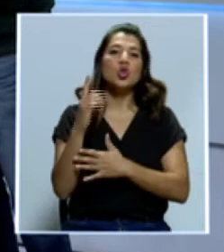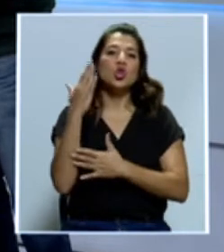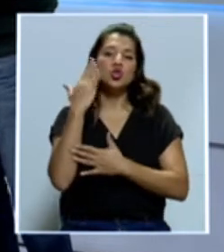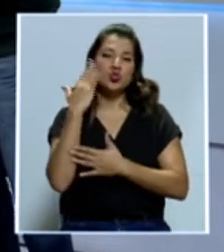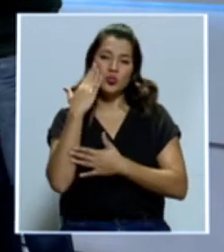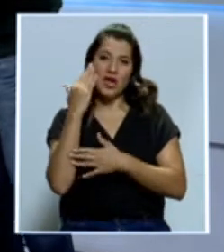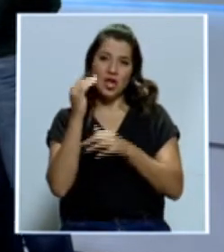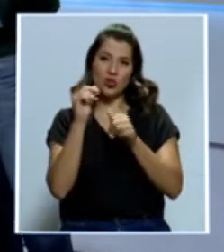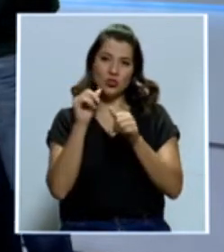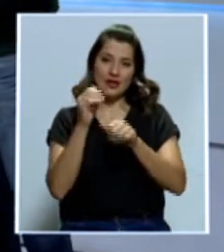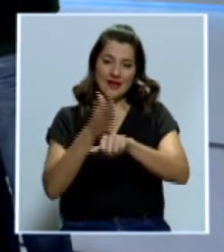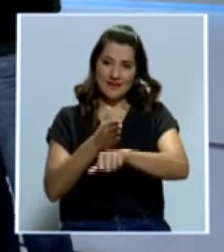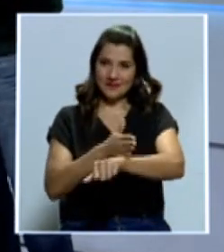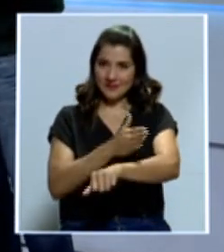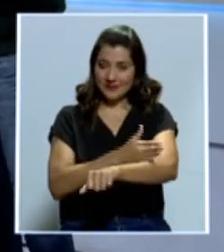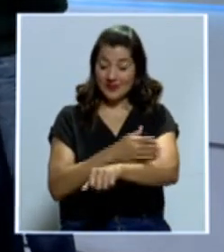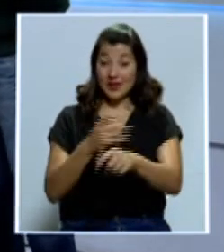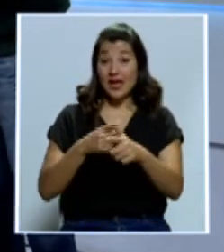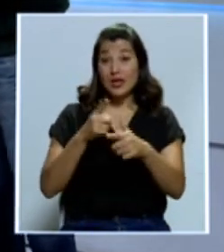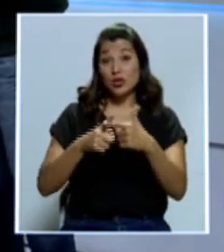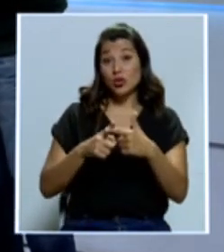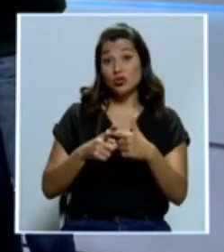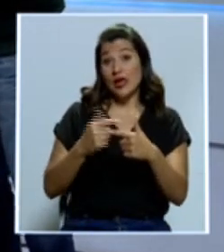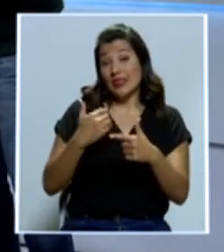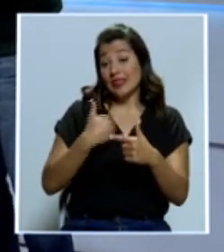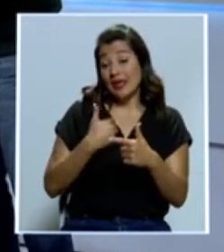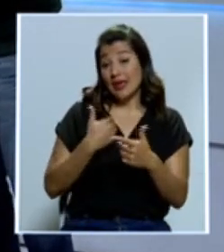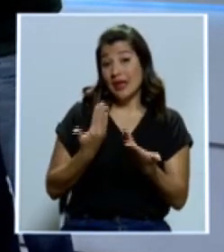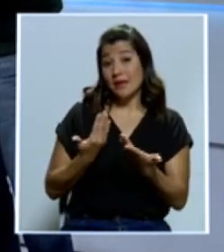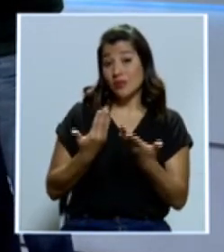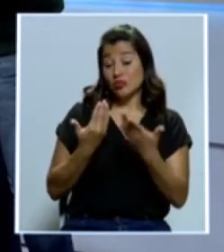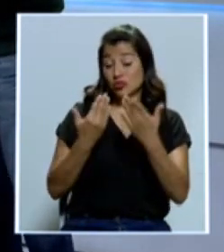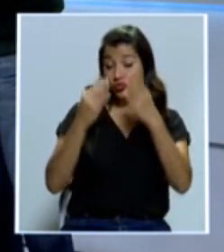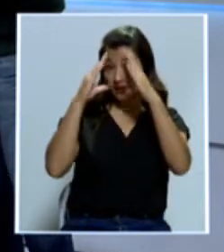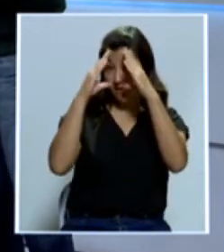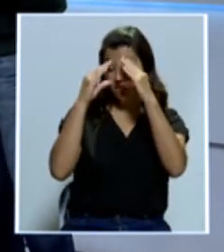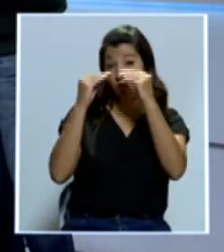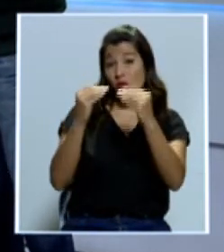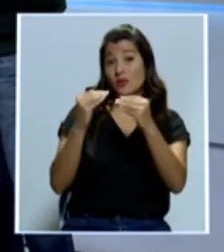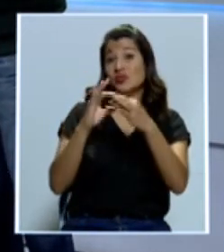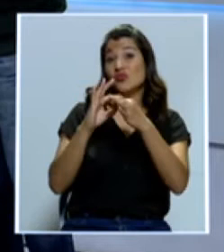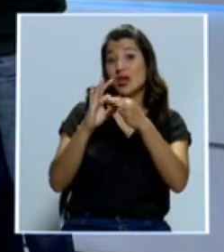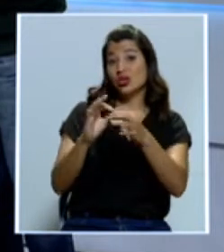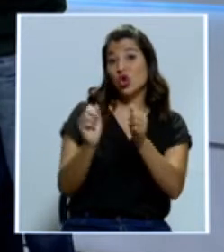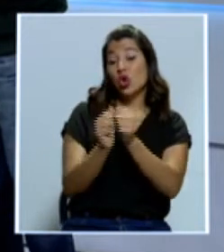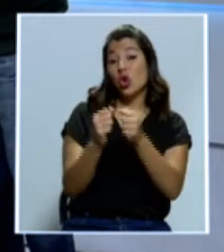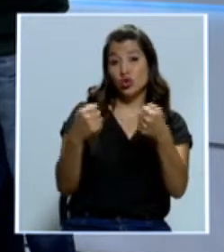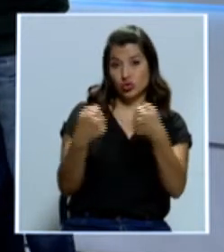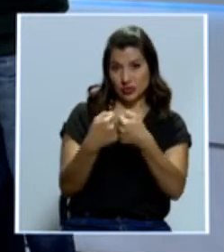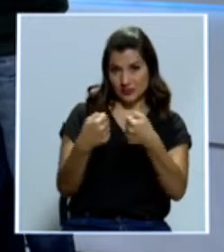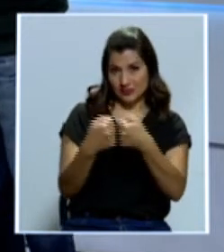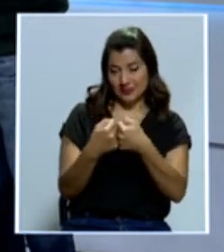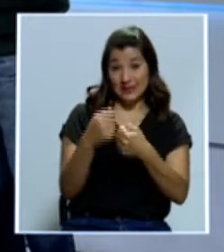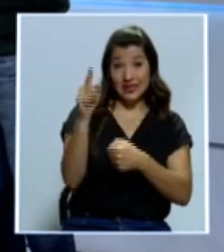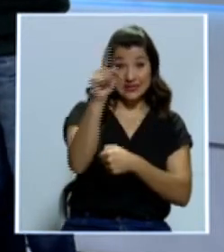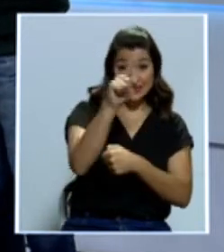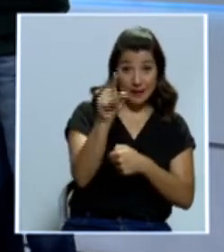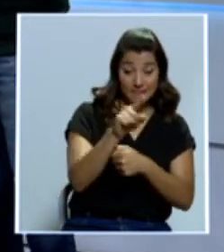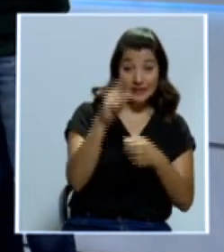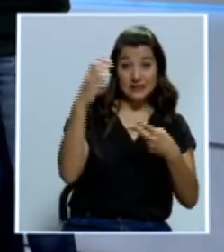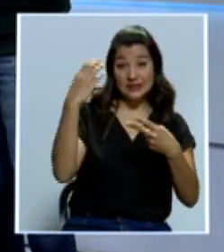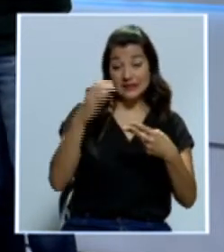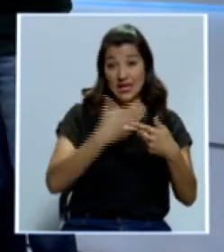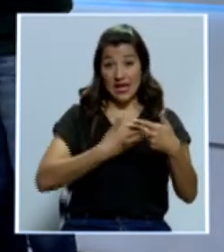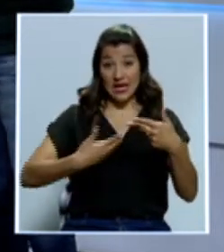el paso adelante, ¿no? Así que tenemos algunas notas hablando sobre el tema, en el sentido de que tanto Saprissa como Cartaginés, como Herediano, como la